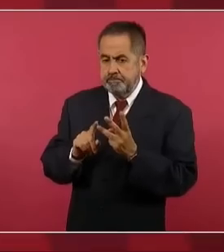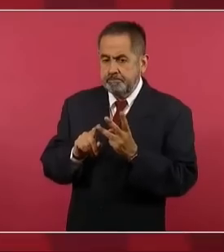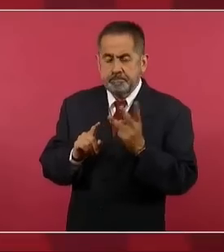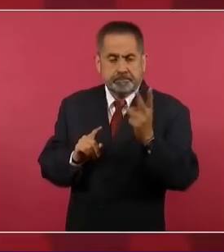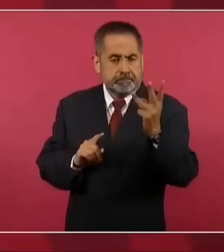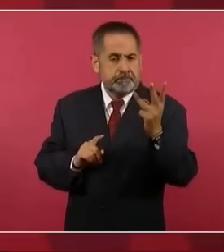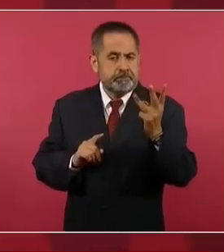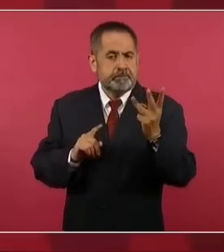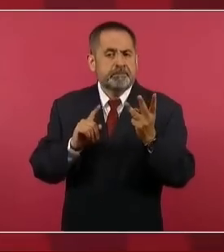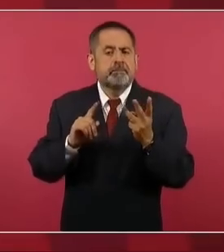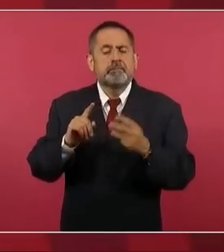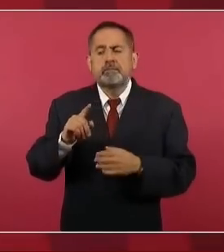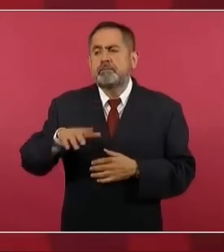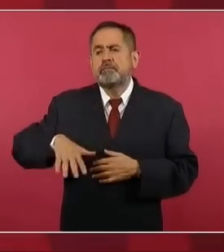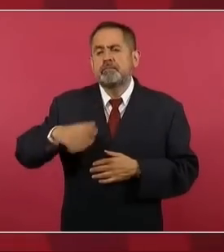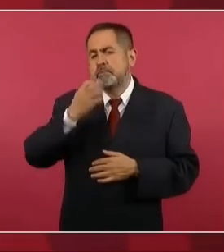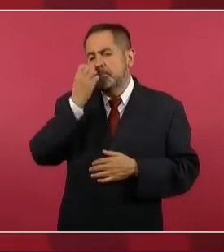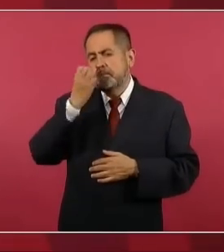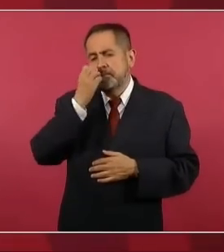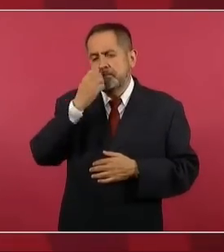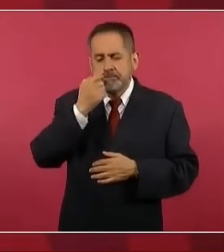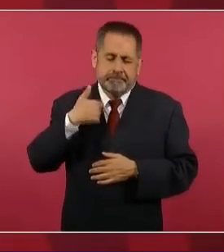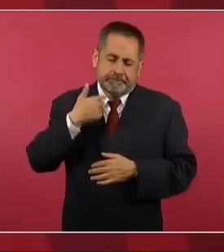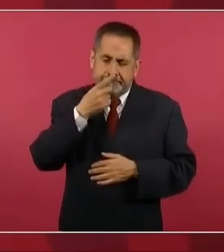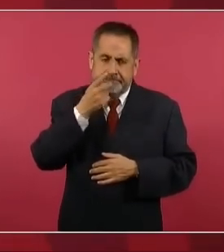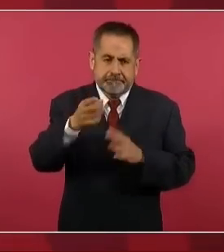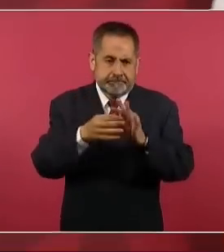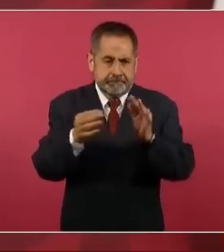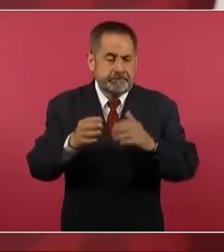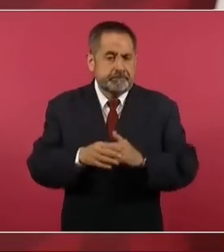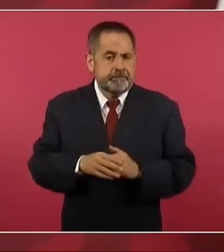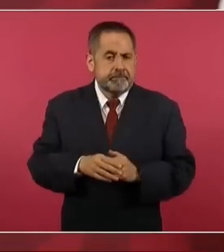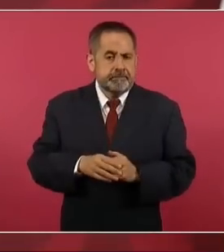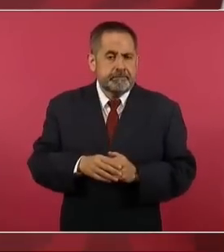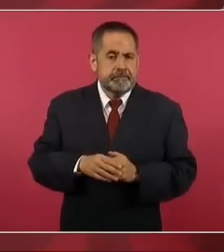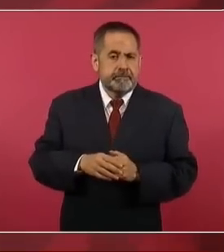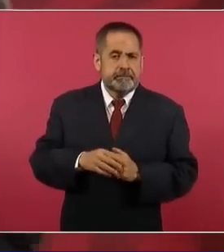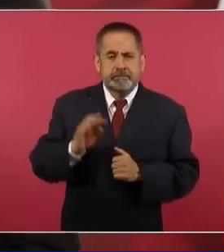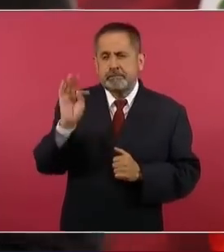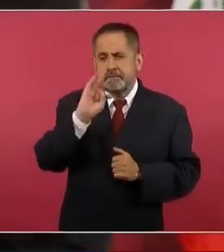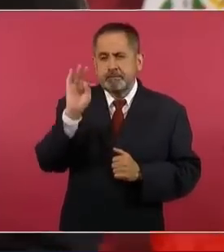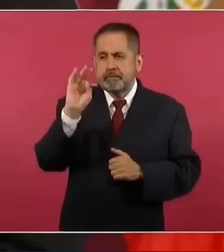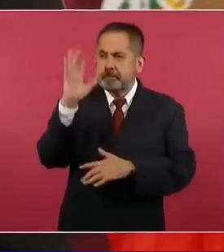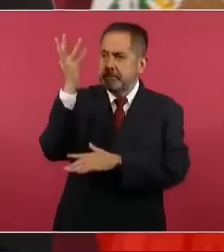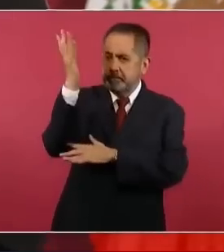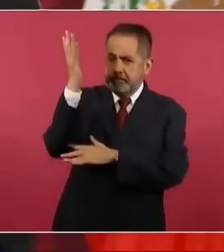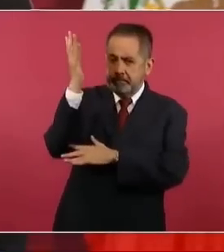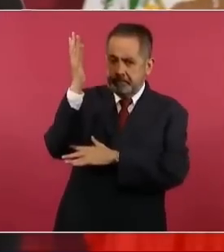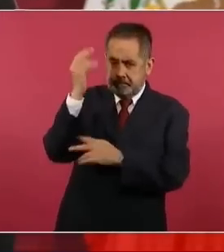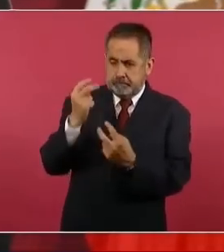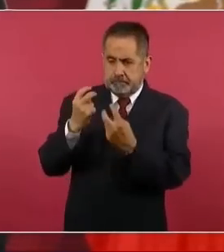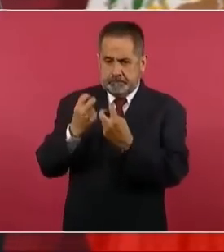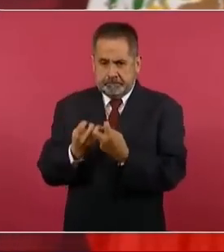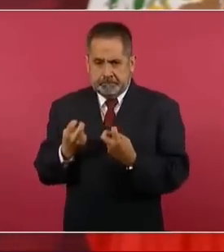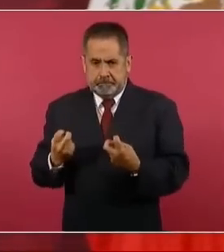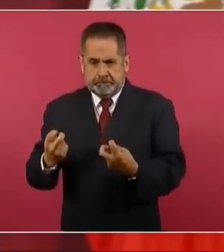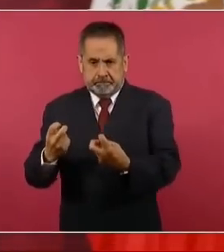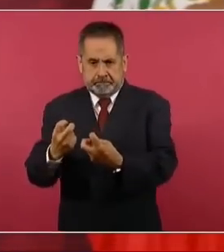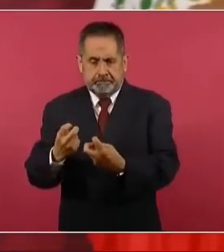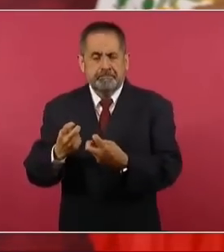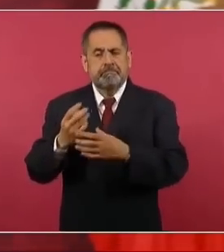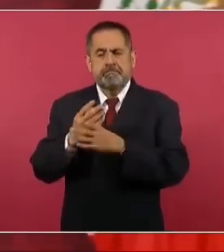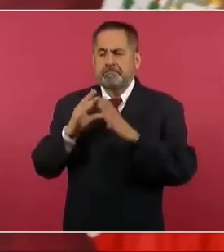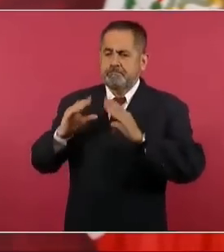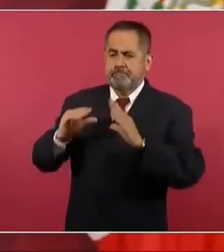las escuelas, aunque decía yo de que se puede dar clases debajo de un árbol, pues